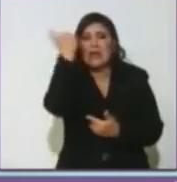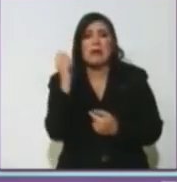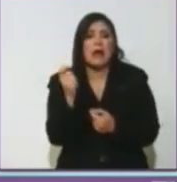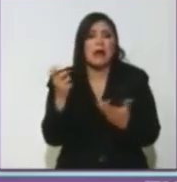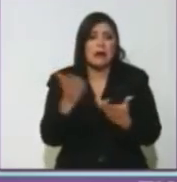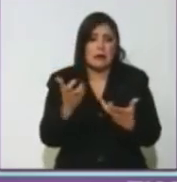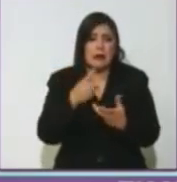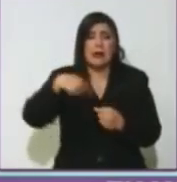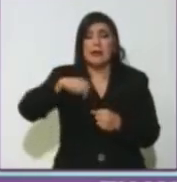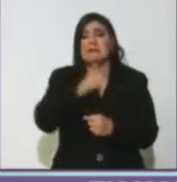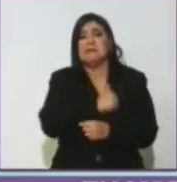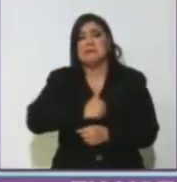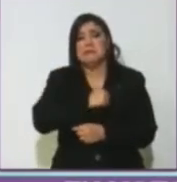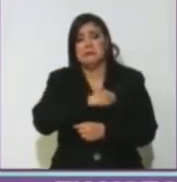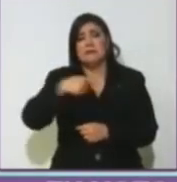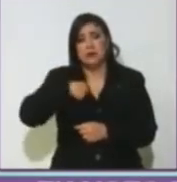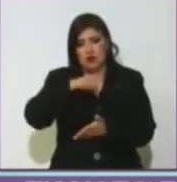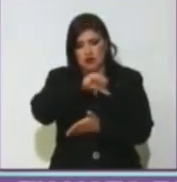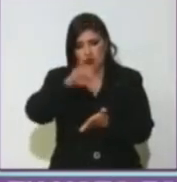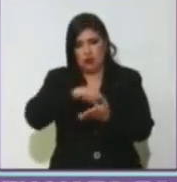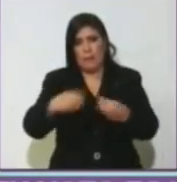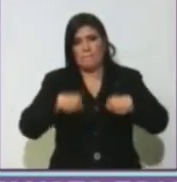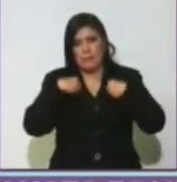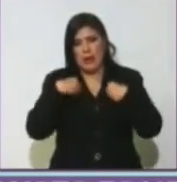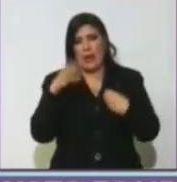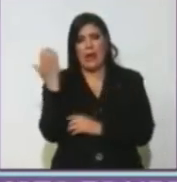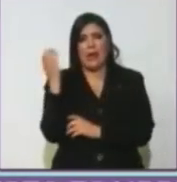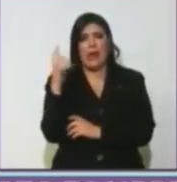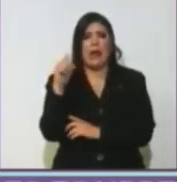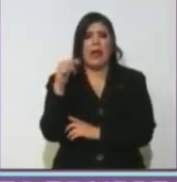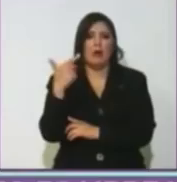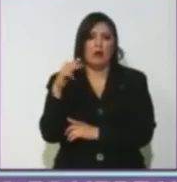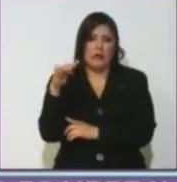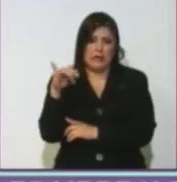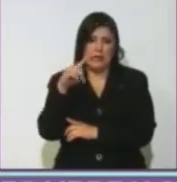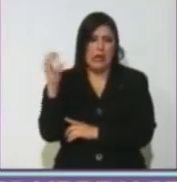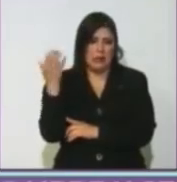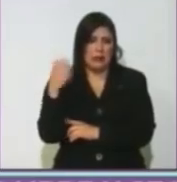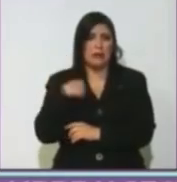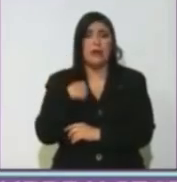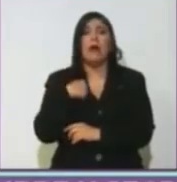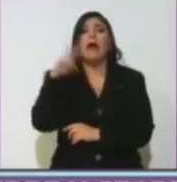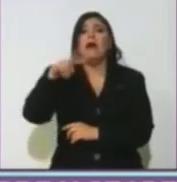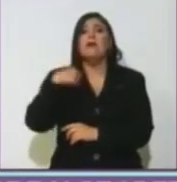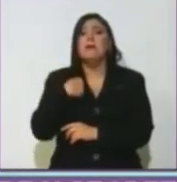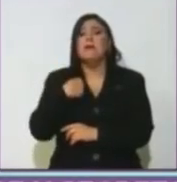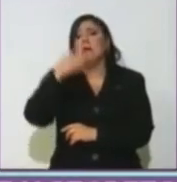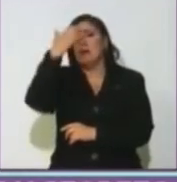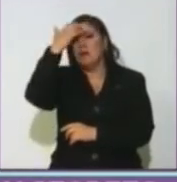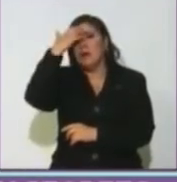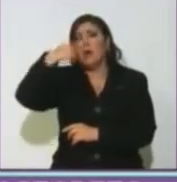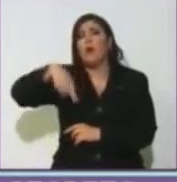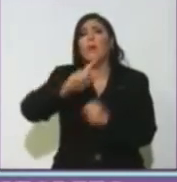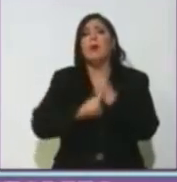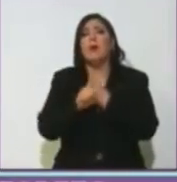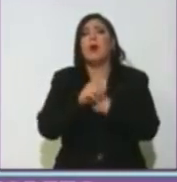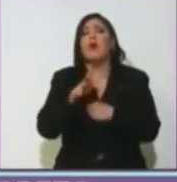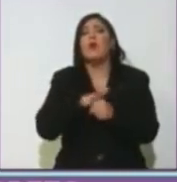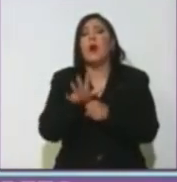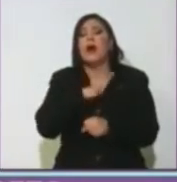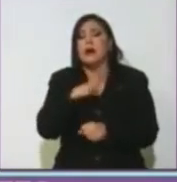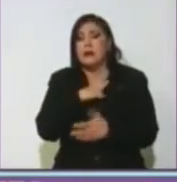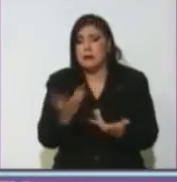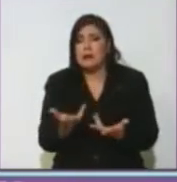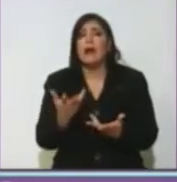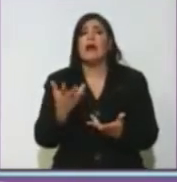en nuestro barrio porque yo vivo en el centro vivo en la lagunilla ay conocemos realmente cuáles son los problemas que tenemos aquí